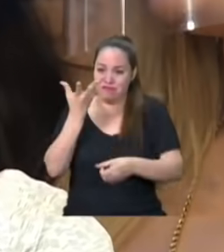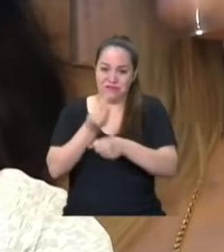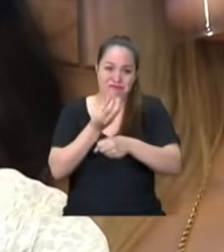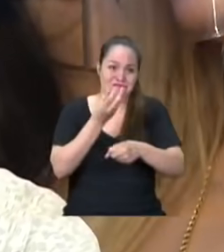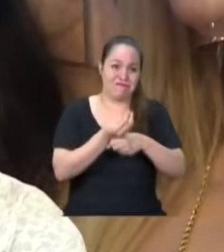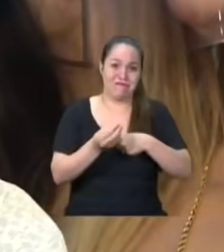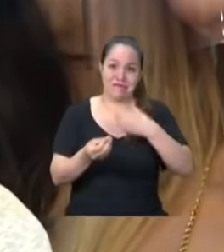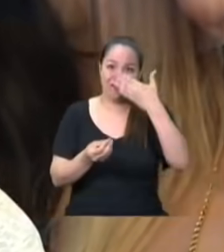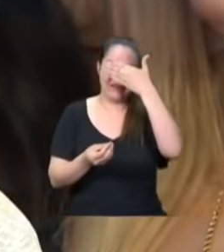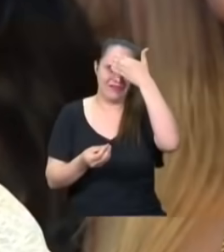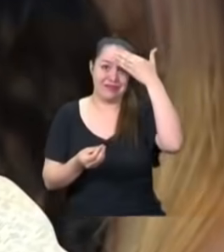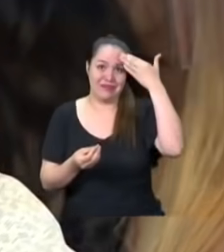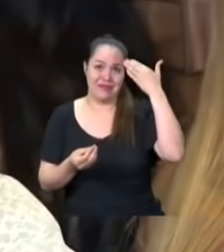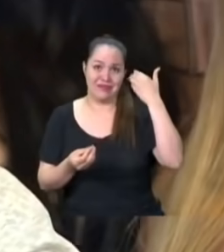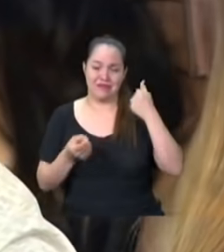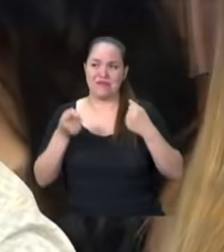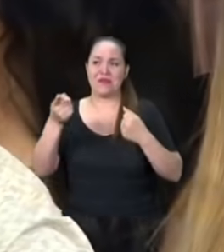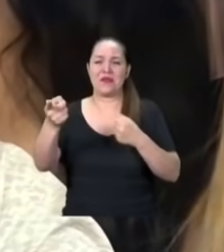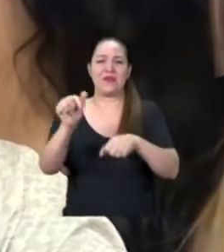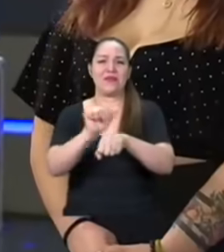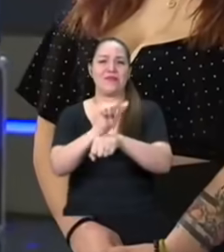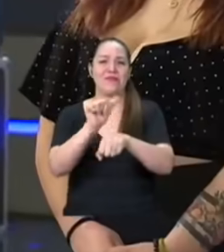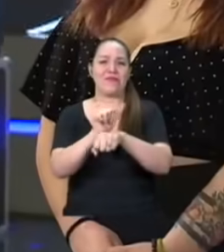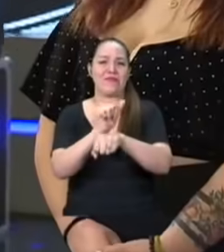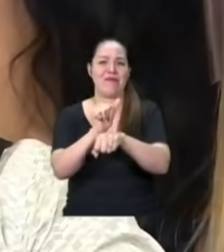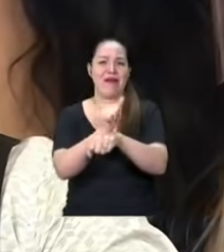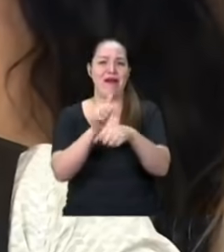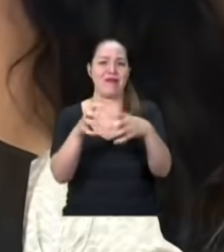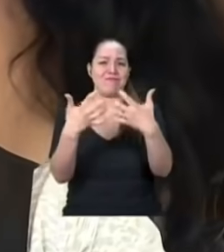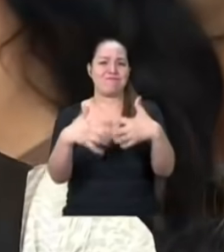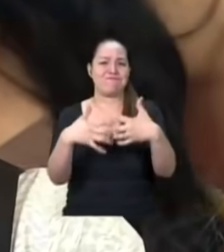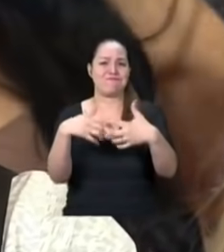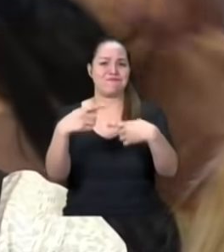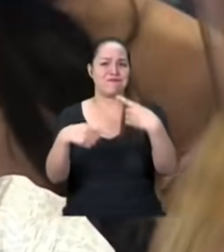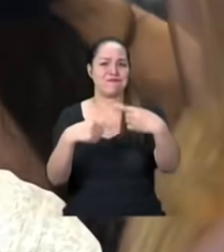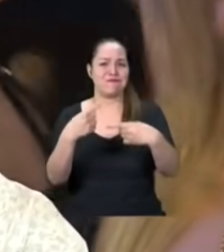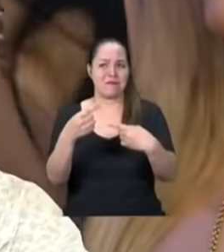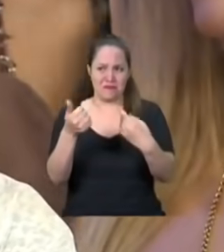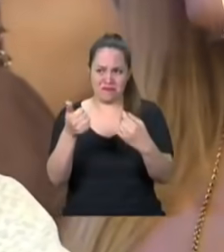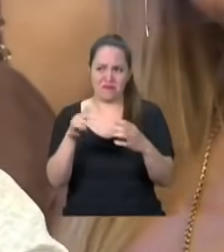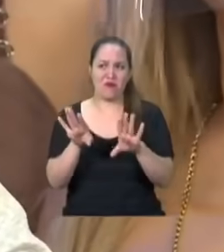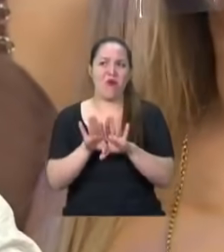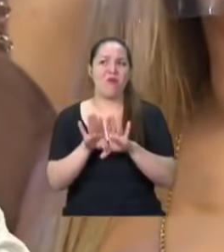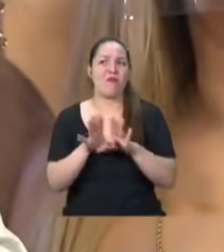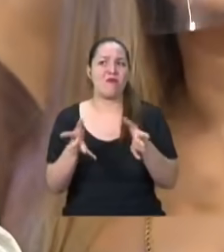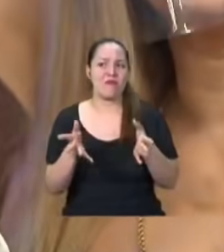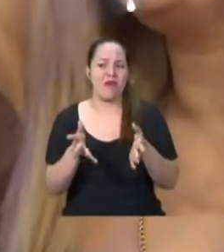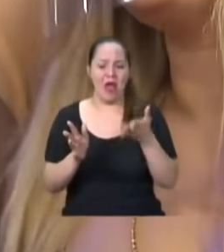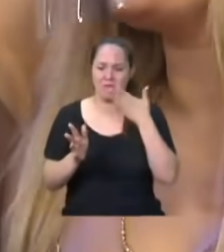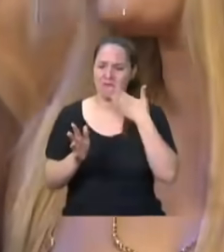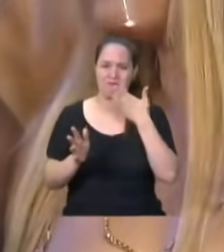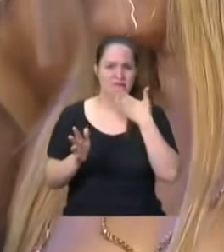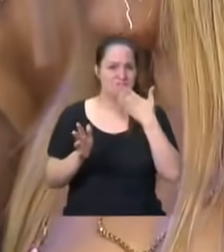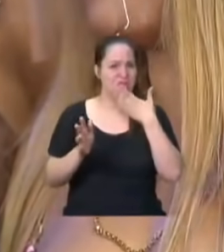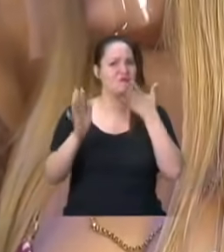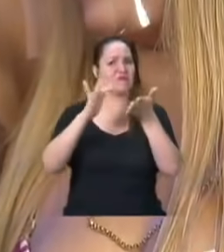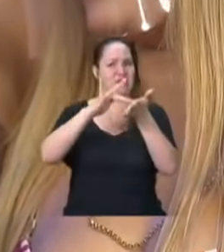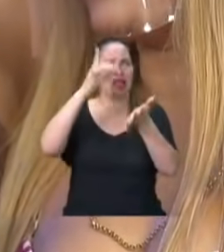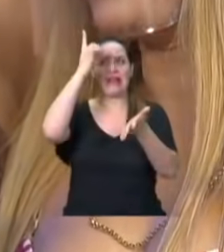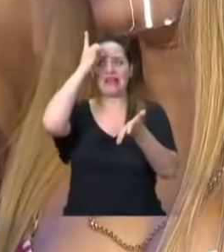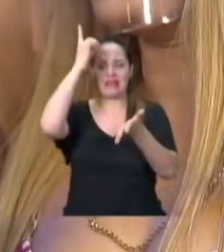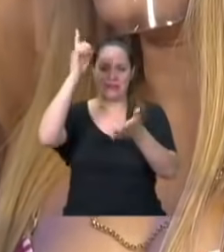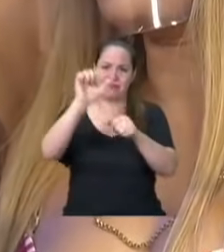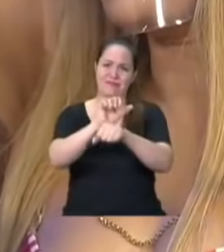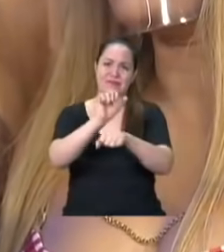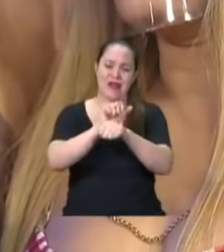está la marcha de tu carro? Muy bien. ¿Sí? Muy bien, gracias a Dios. ¿Sí funciona?